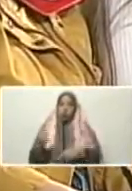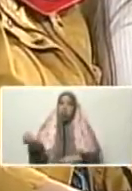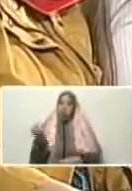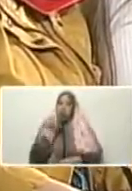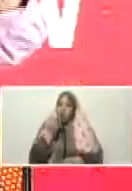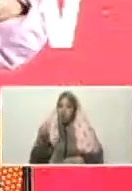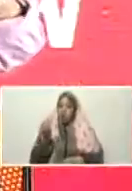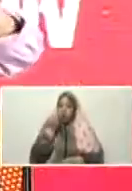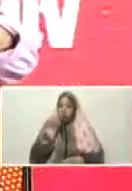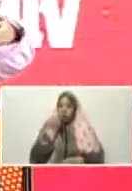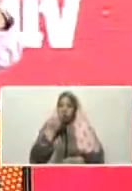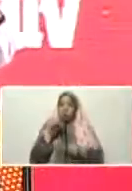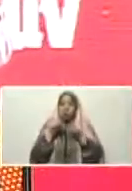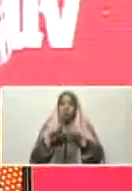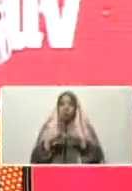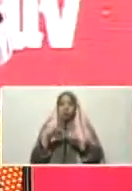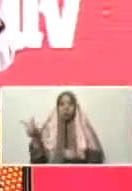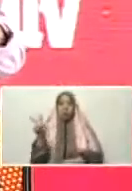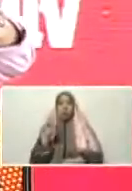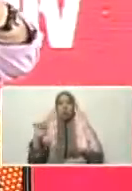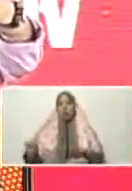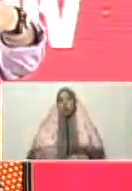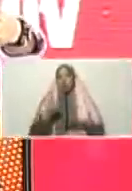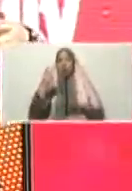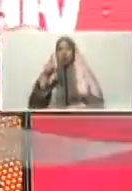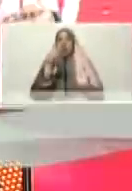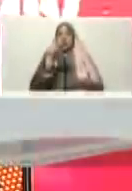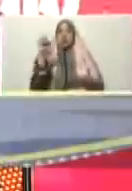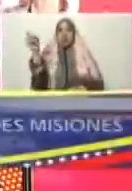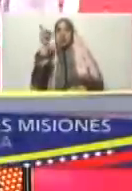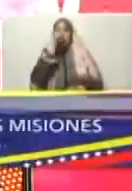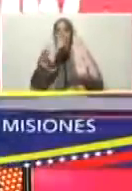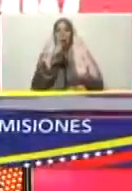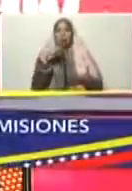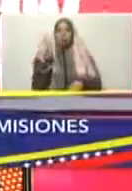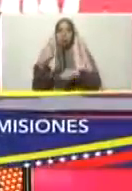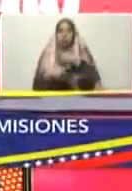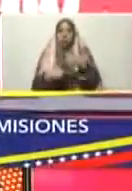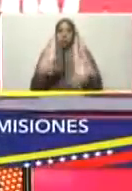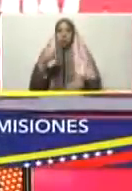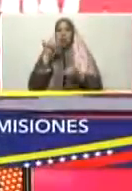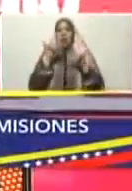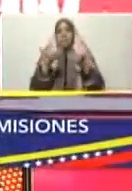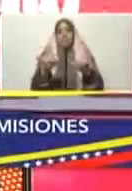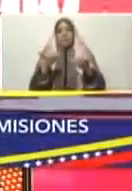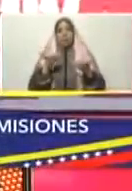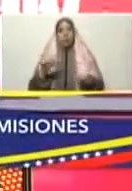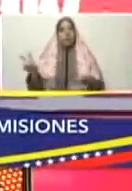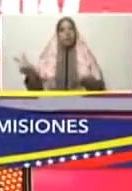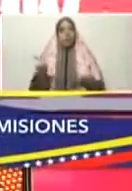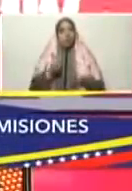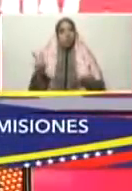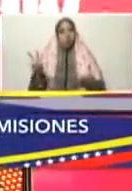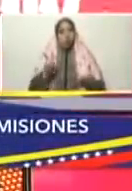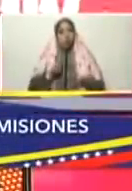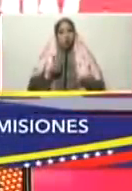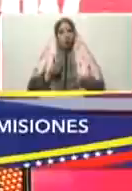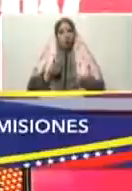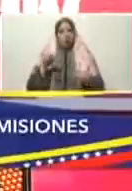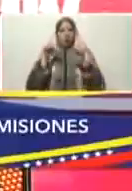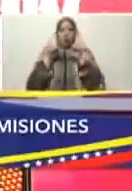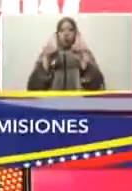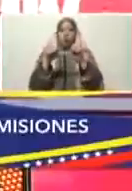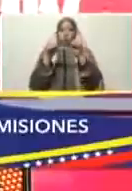que consume venezuela por primera vez en 100 años a producirlos aquí mismo en tierra venezolana el aparato industrial